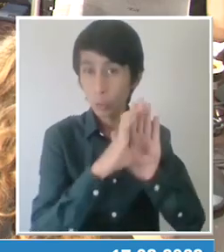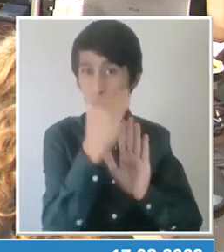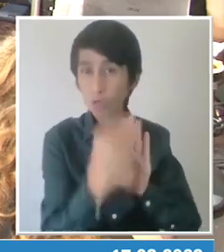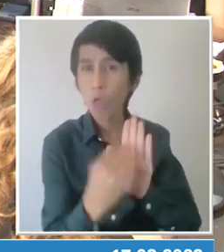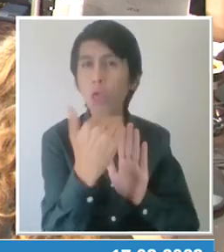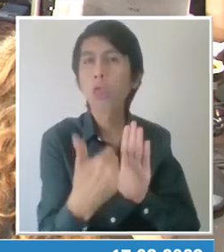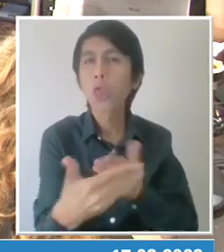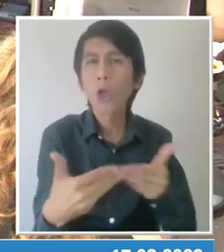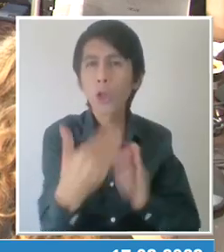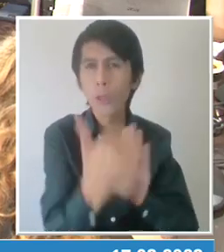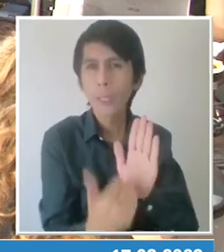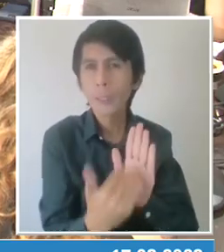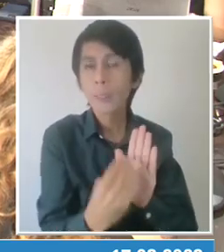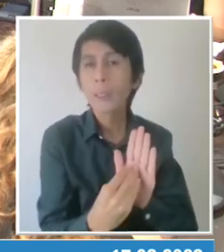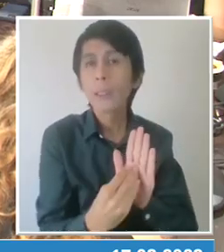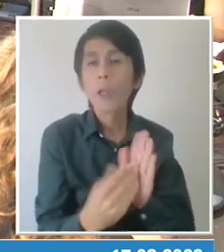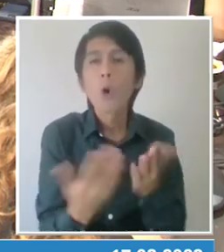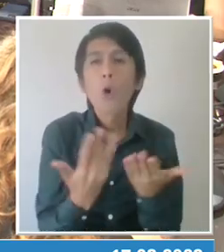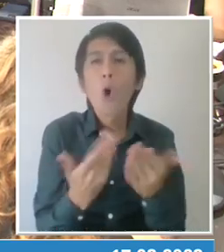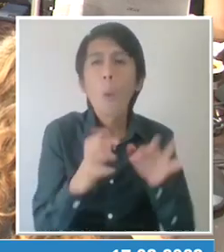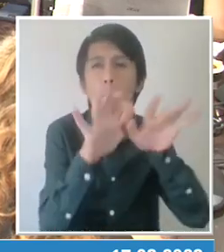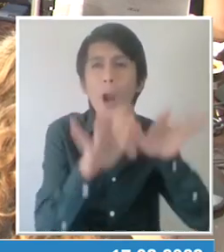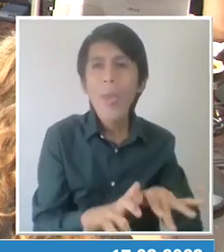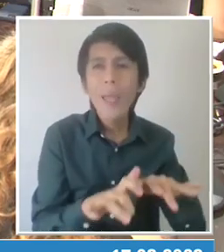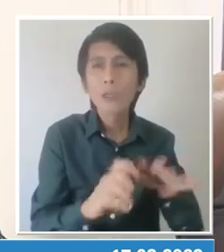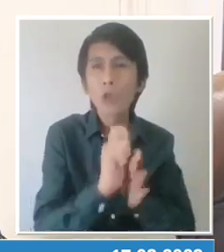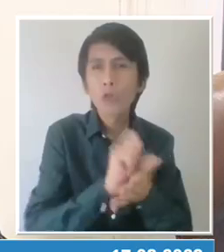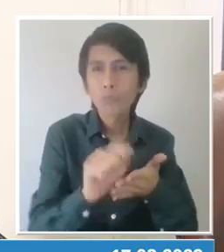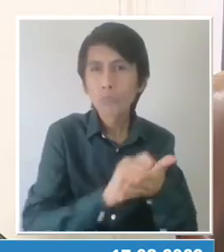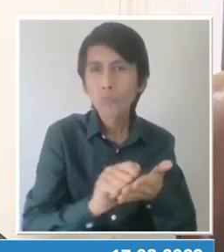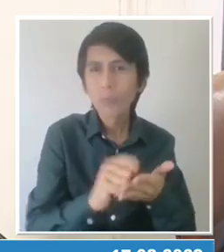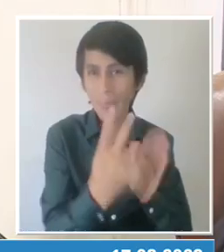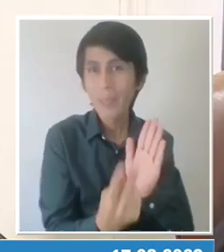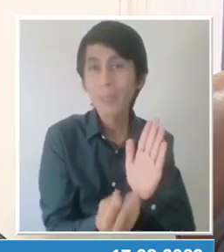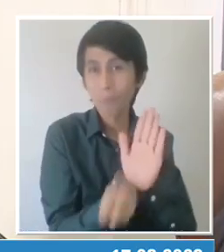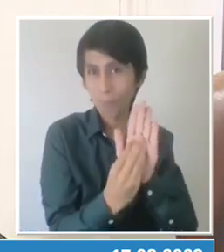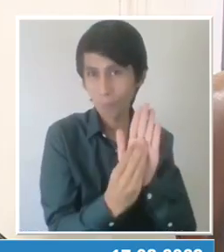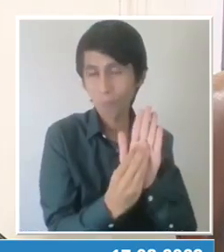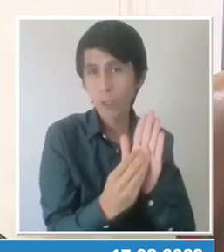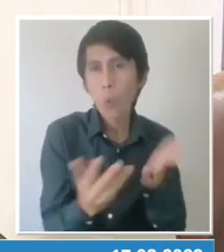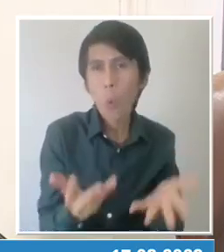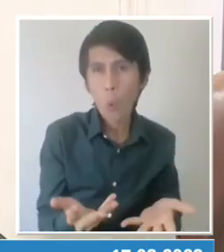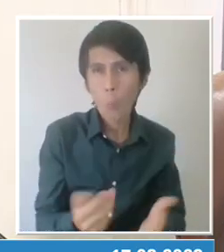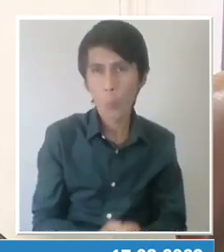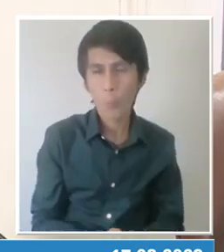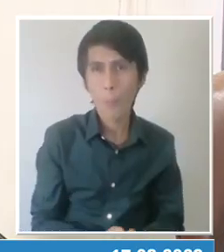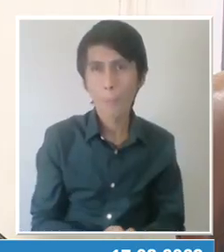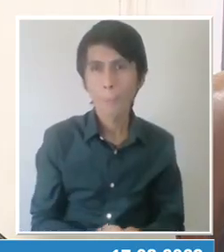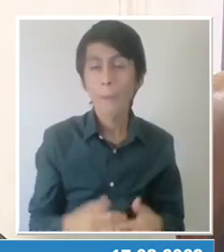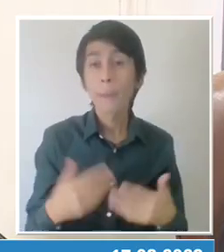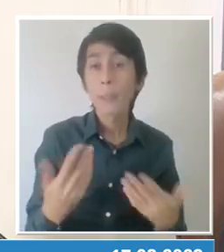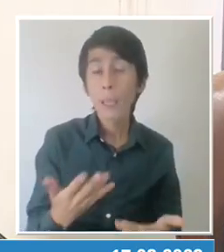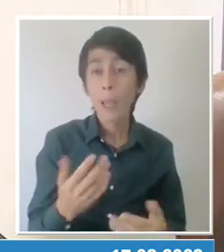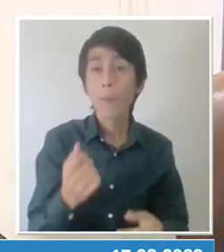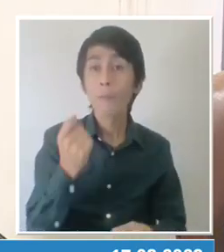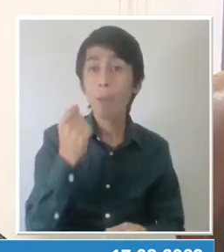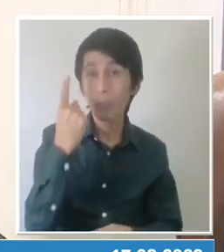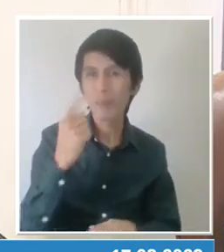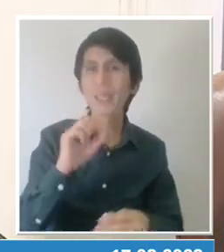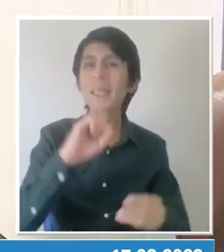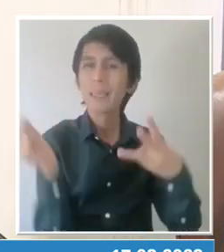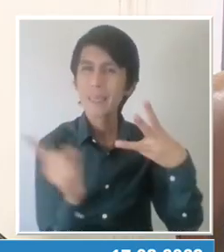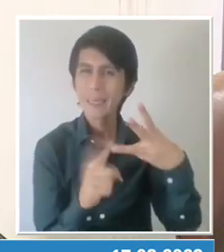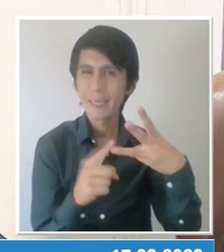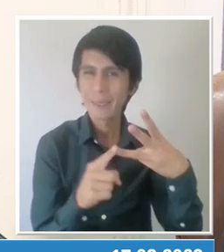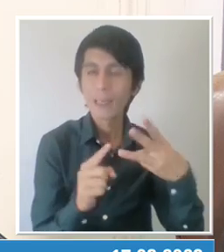texto deben quedar en la Carta Fundamental. Y ahora entremos a ver el contenido de ello, que es la tercera gran cuestión que